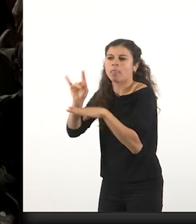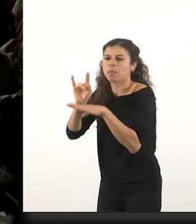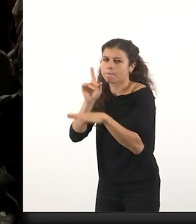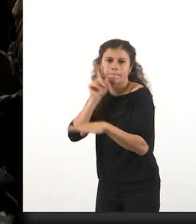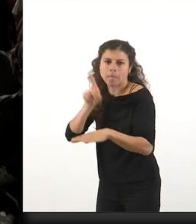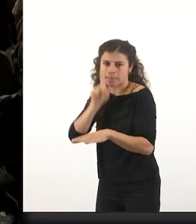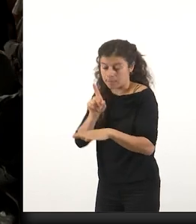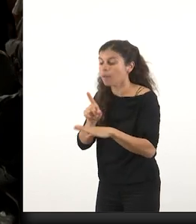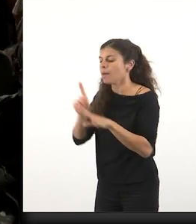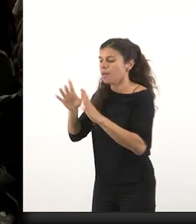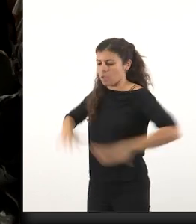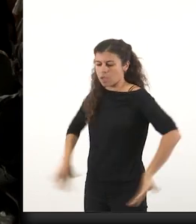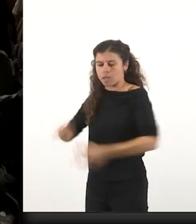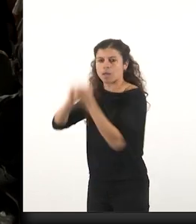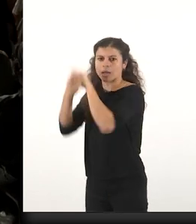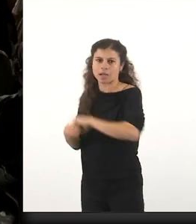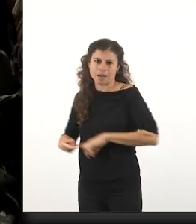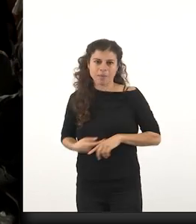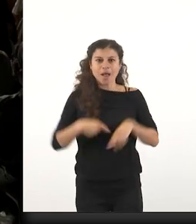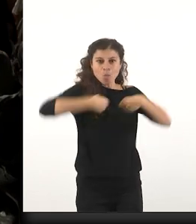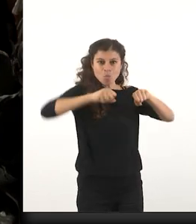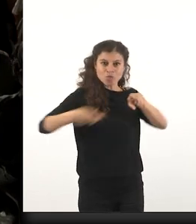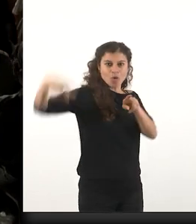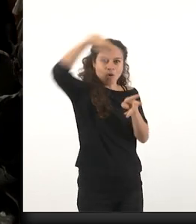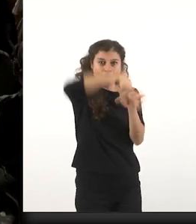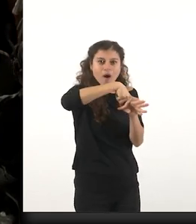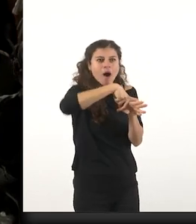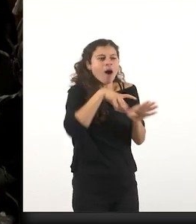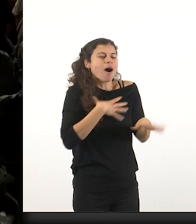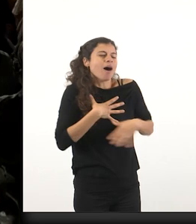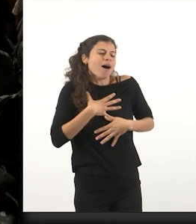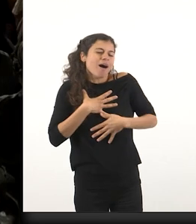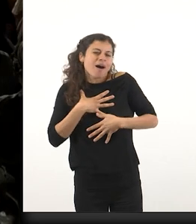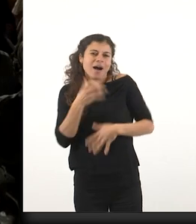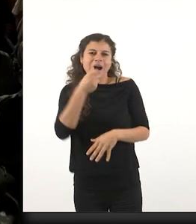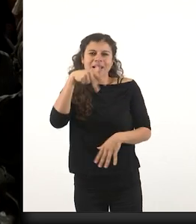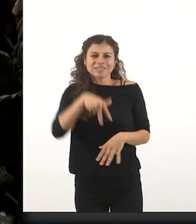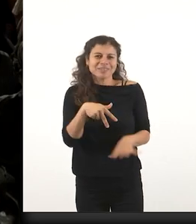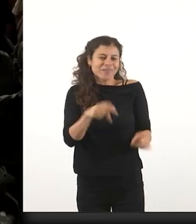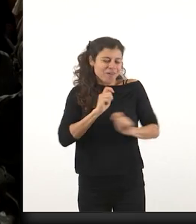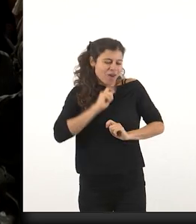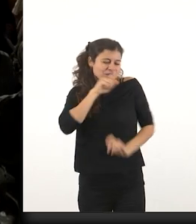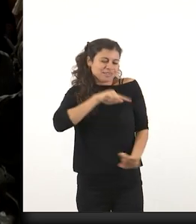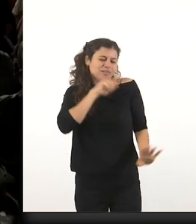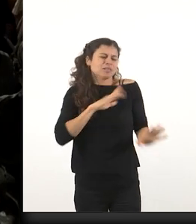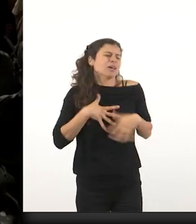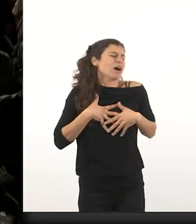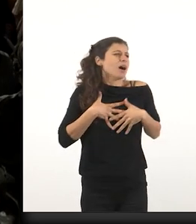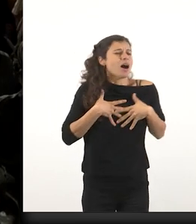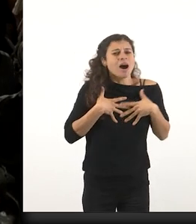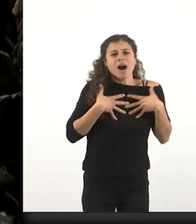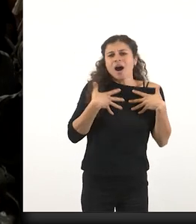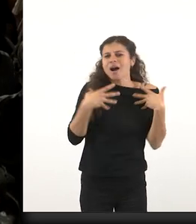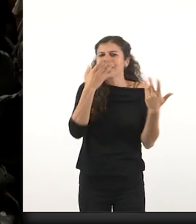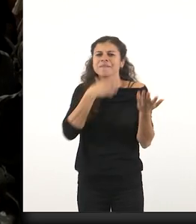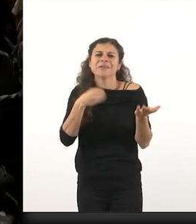cuando me subo en esa moto, Antonio, no sabéis lo que me hace sentir. Me hace sentir que lo que acaba de pasar no es algo malo, al revés, que es precioso el